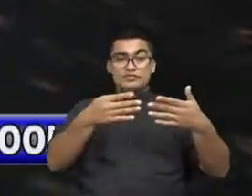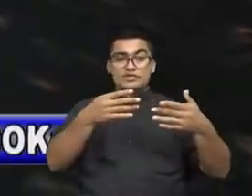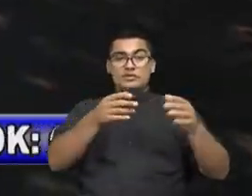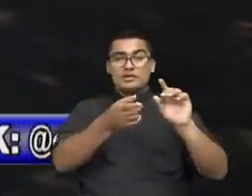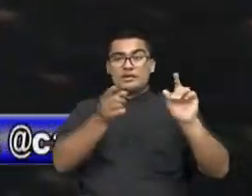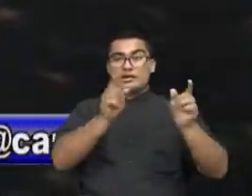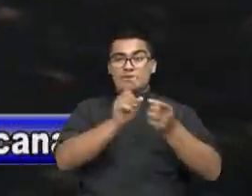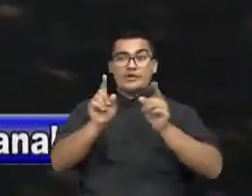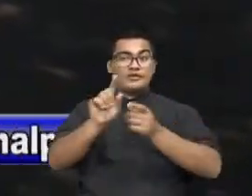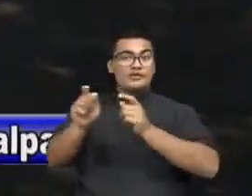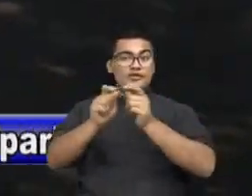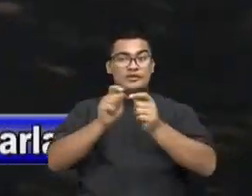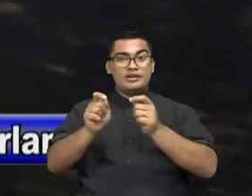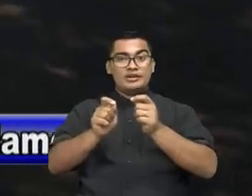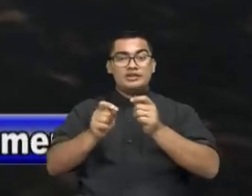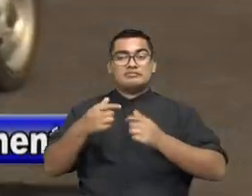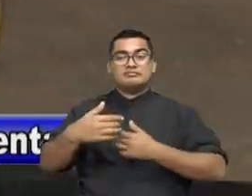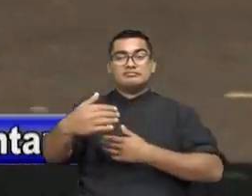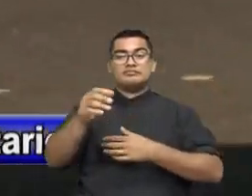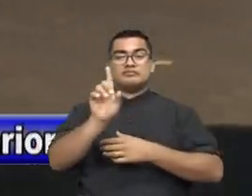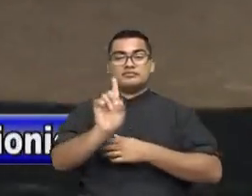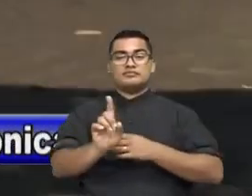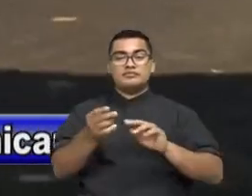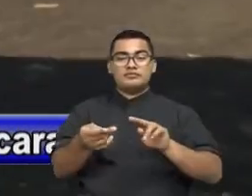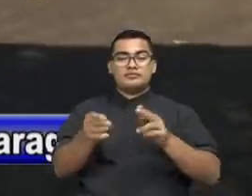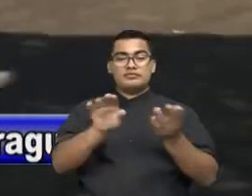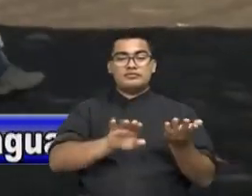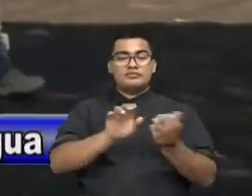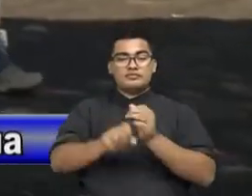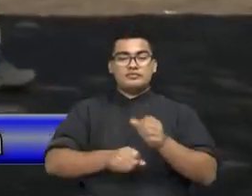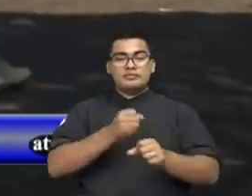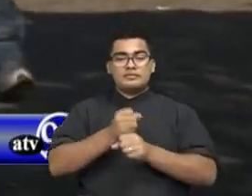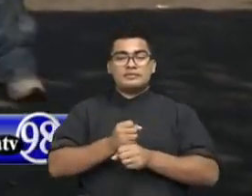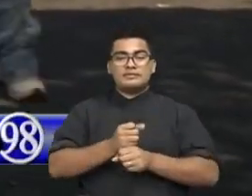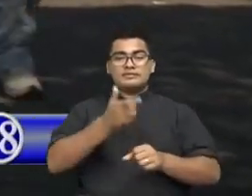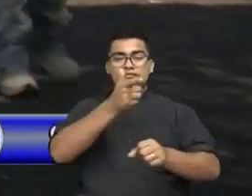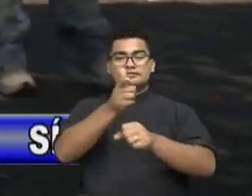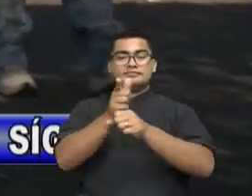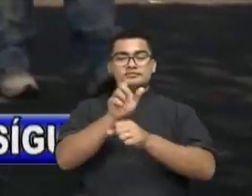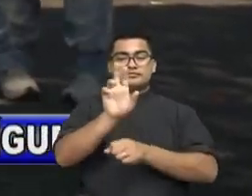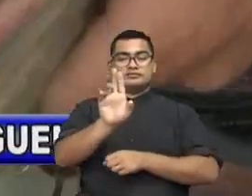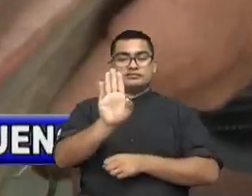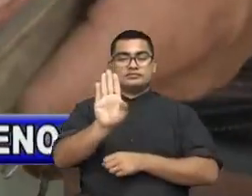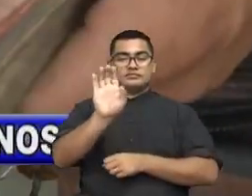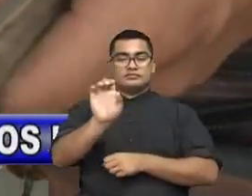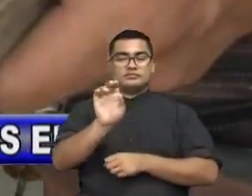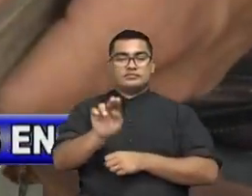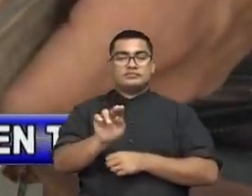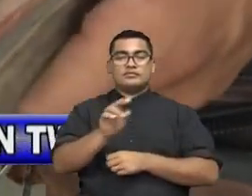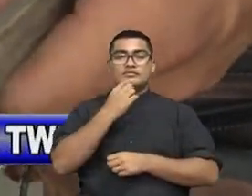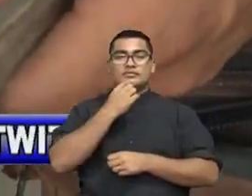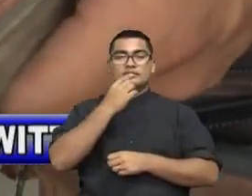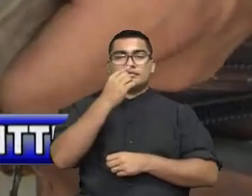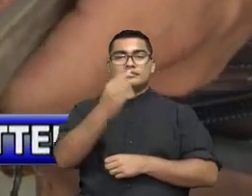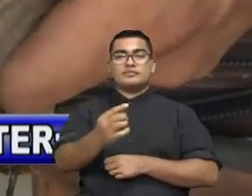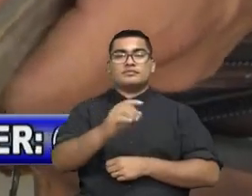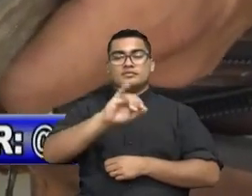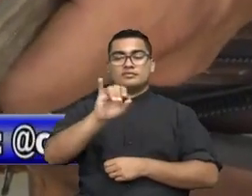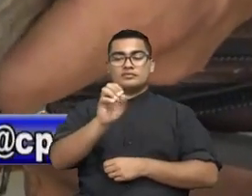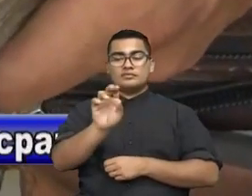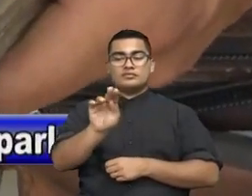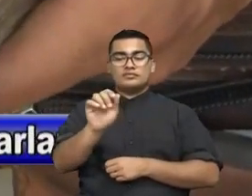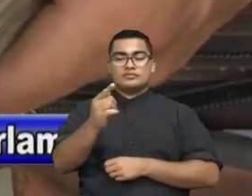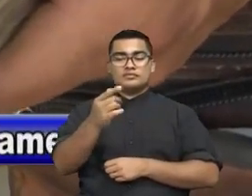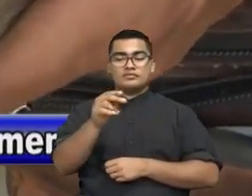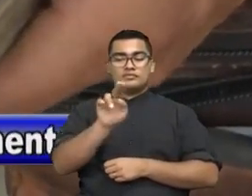a partir del 1 de noviembre de este año. Con cámara de Rubén Castro, informó para el canal parlamentario Jonathan